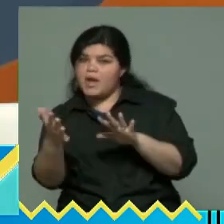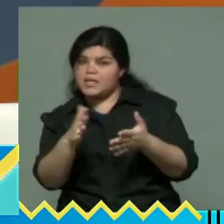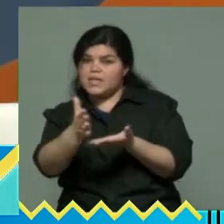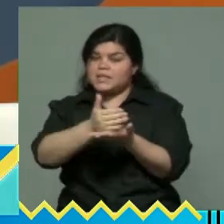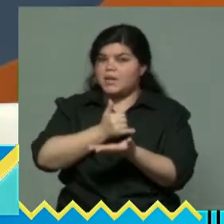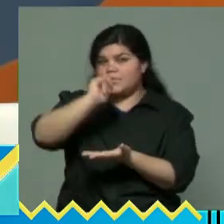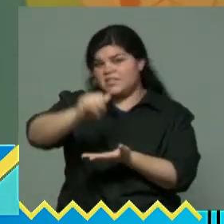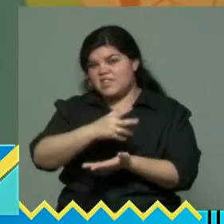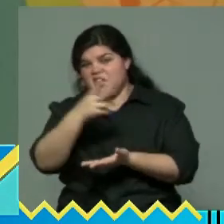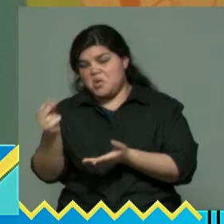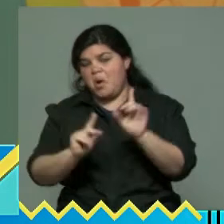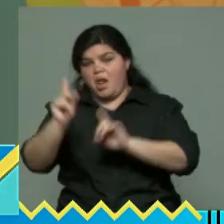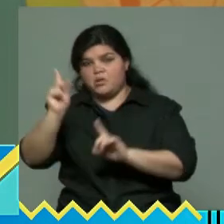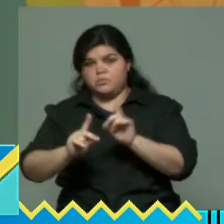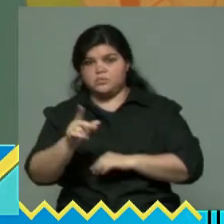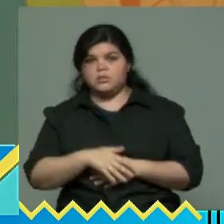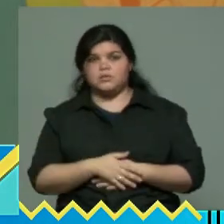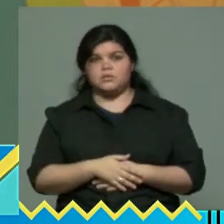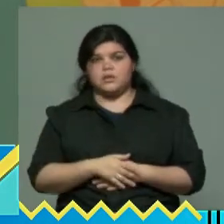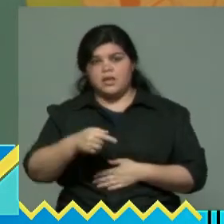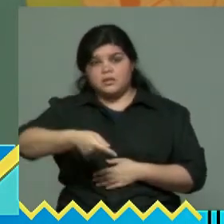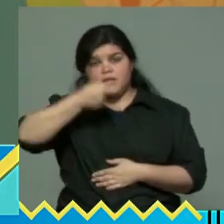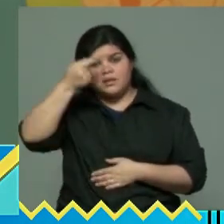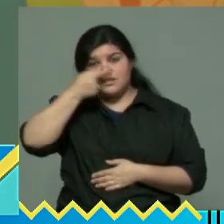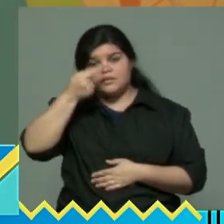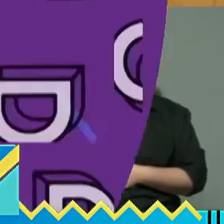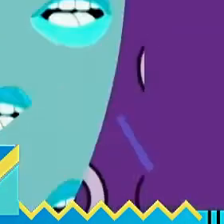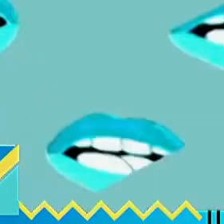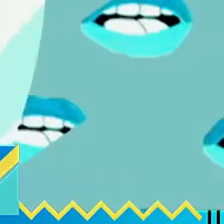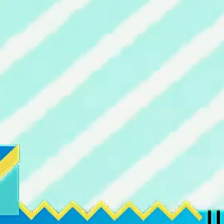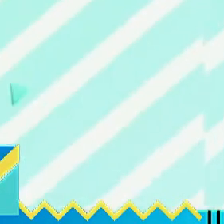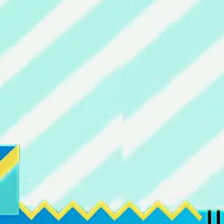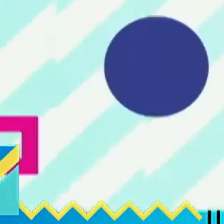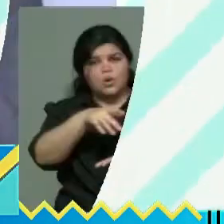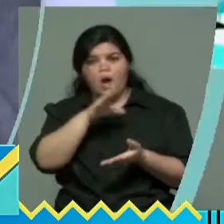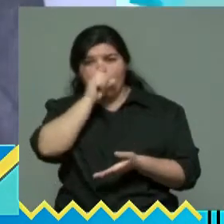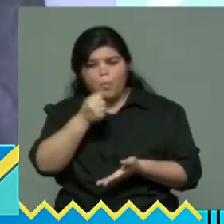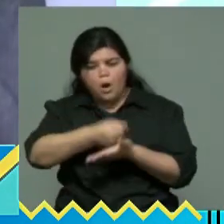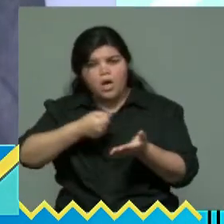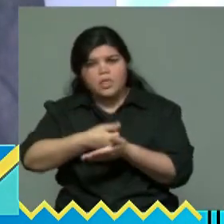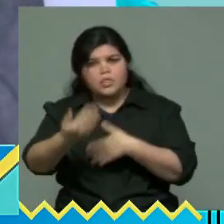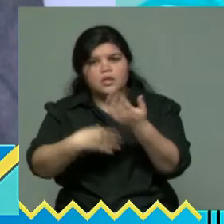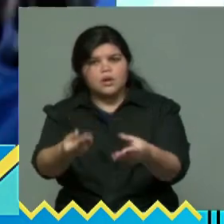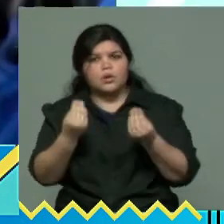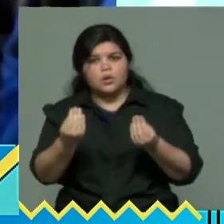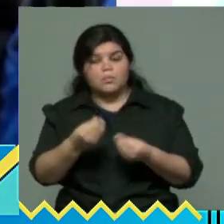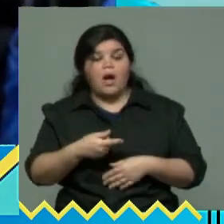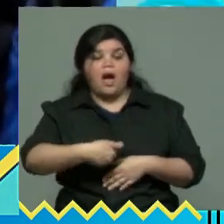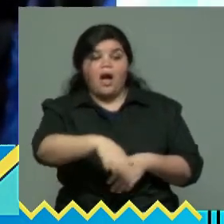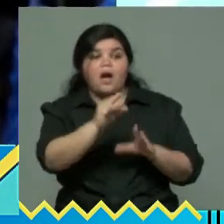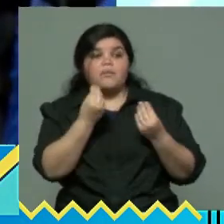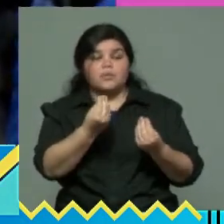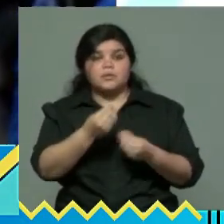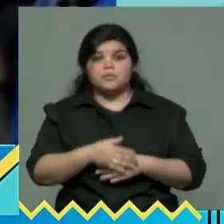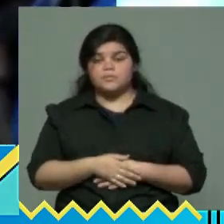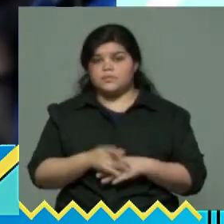otra no. Va a ser muy interesante. ¿Y cuál va a ser la capacidad de resistencia hacia eso? Interesante. Habrá que ver cómo resulta esto. No, una de las